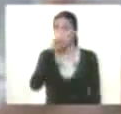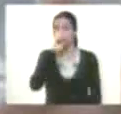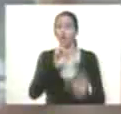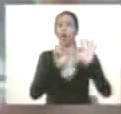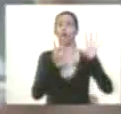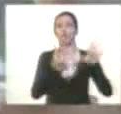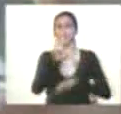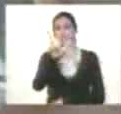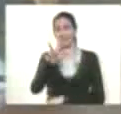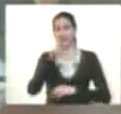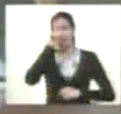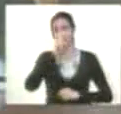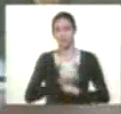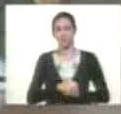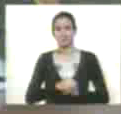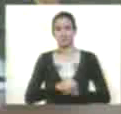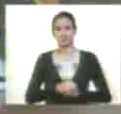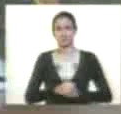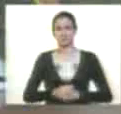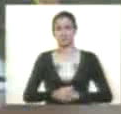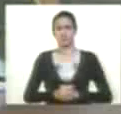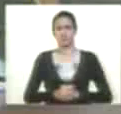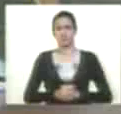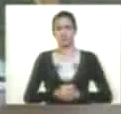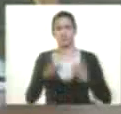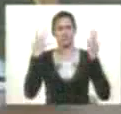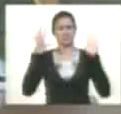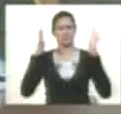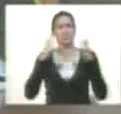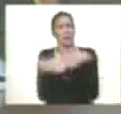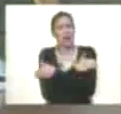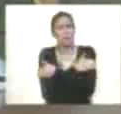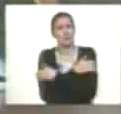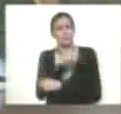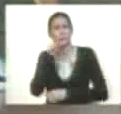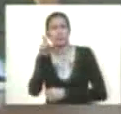83 años, Hugo de los Reyes. Un abrazo.